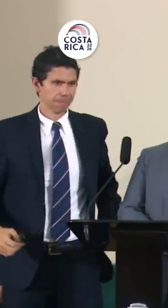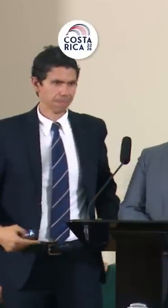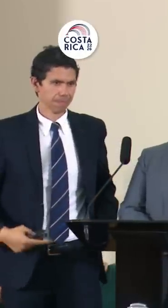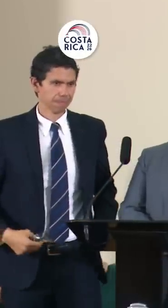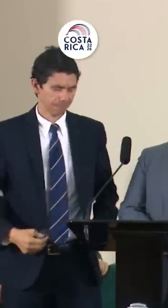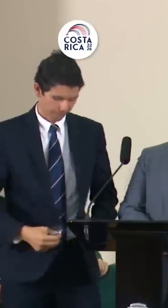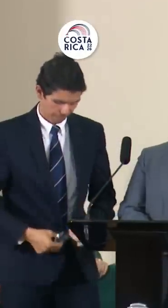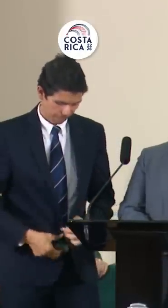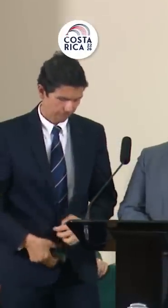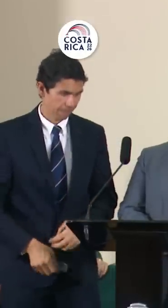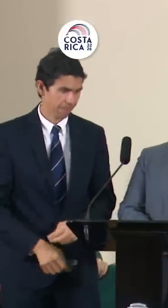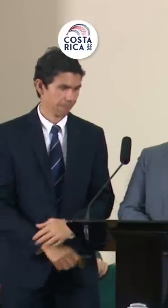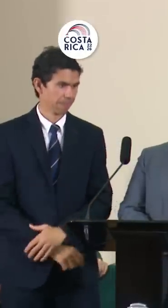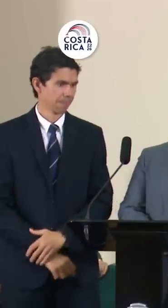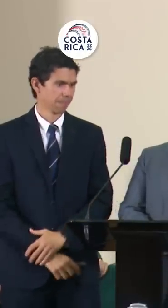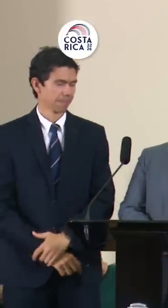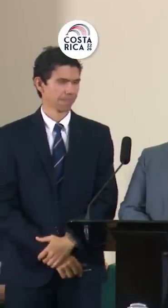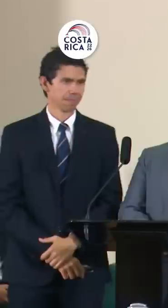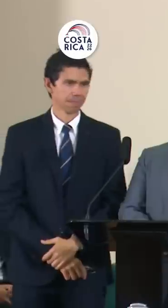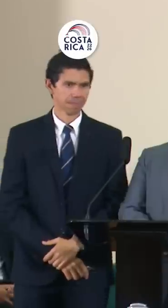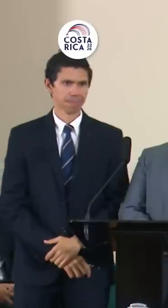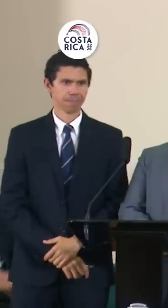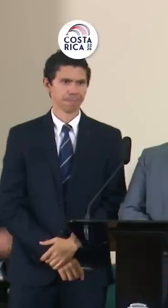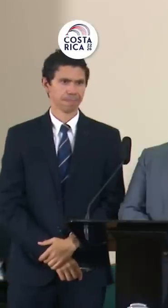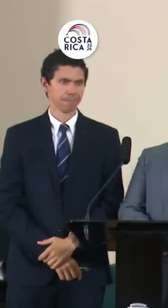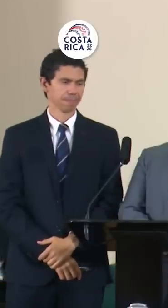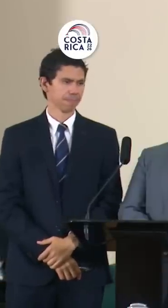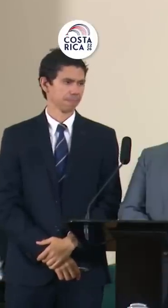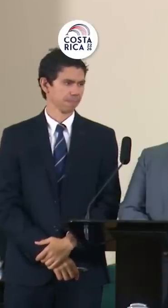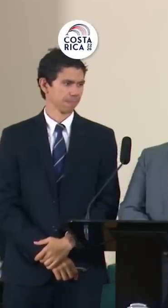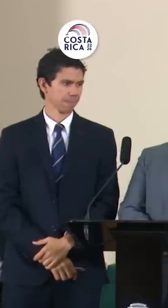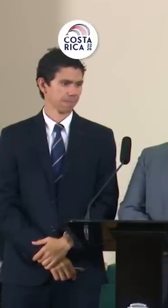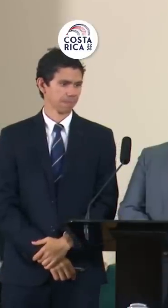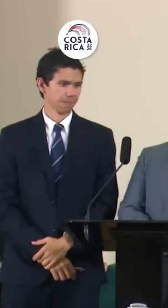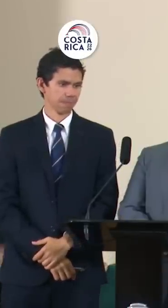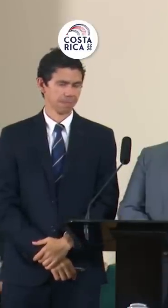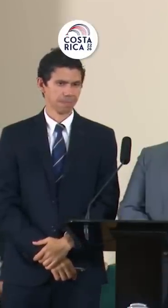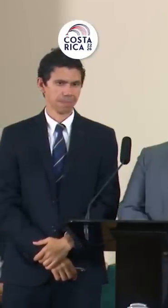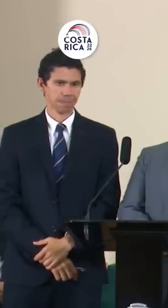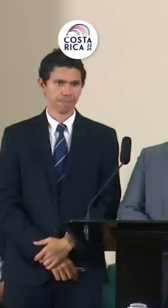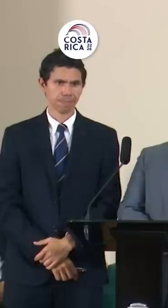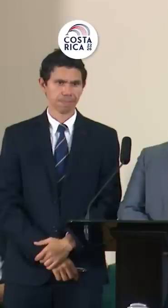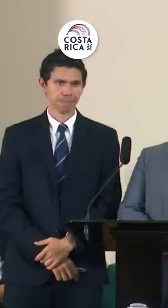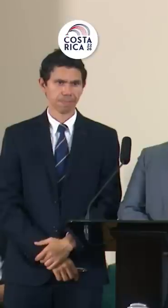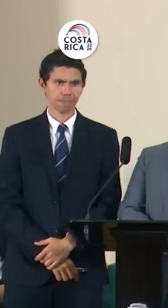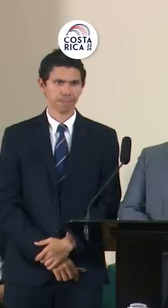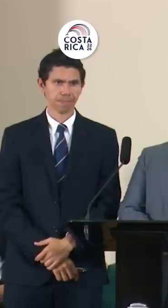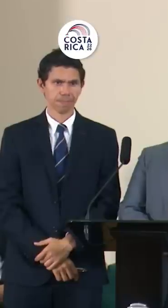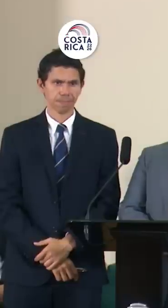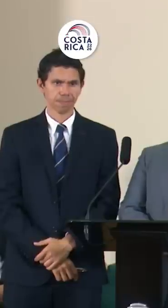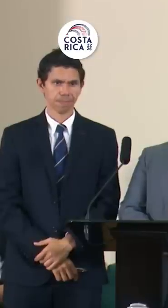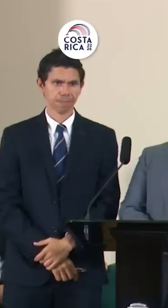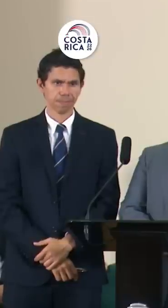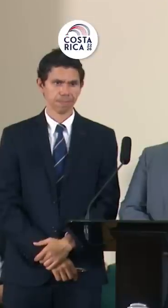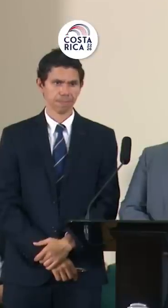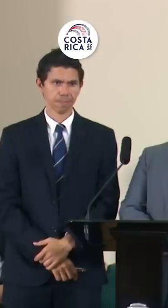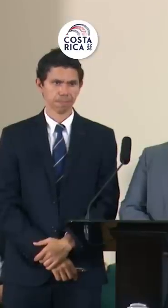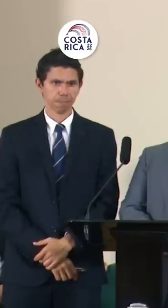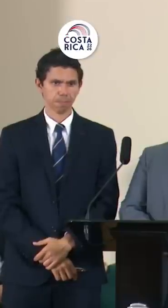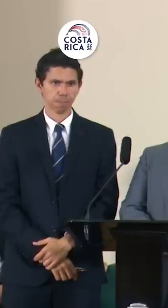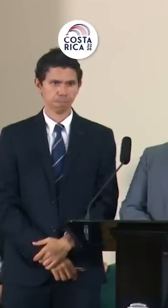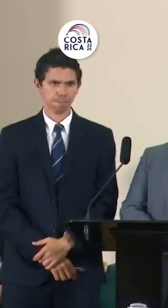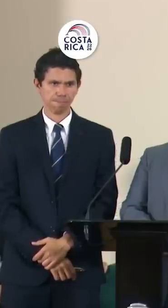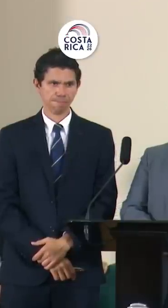lamentable. Cuando llueve hay que cerrar carreteras. Tenemos 1,000 escuelas,